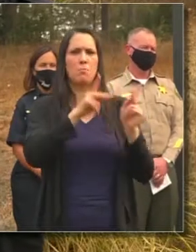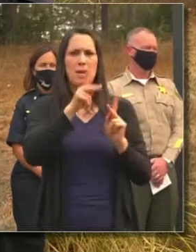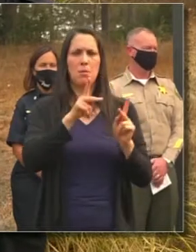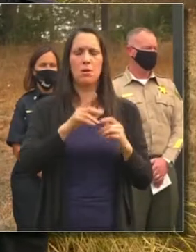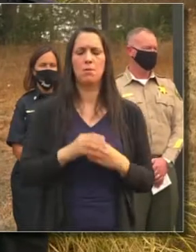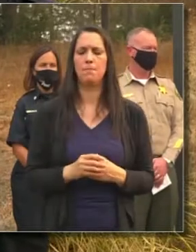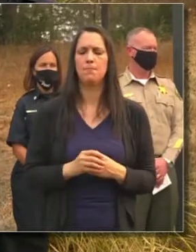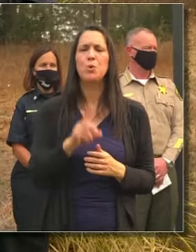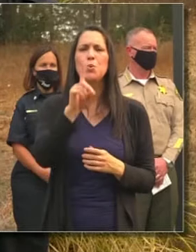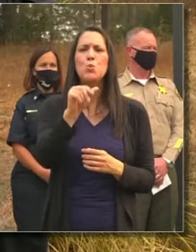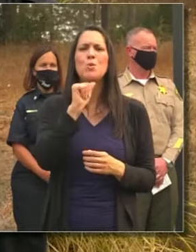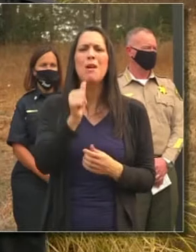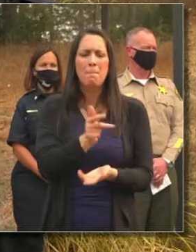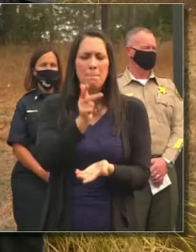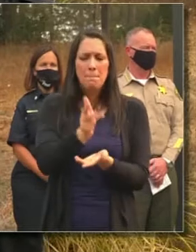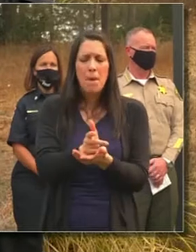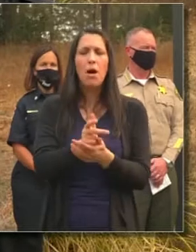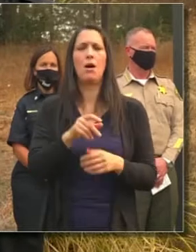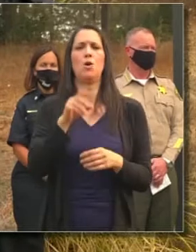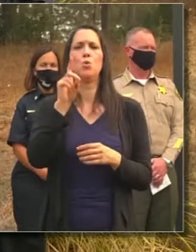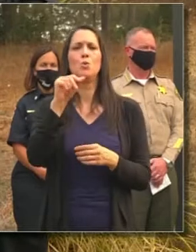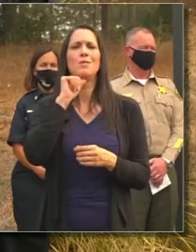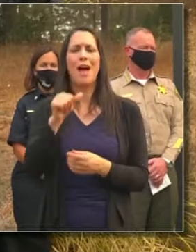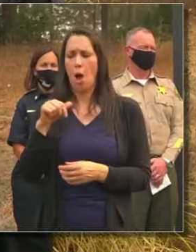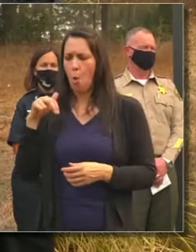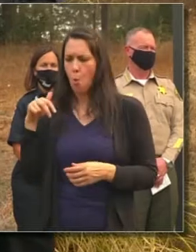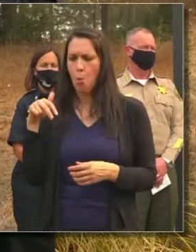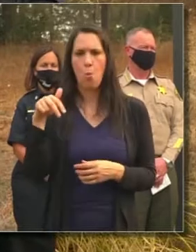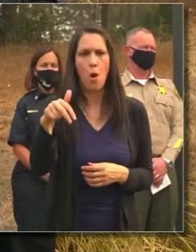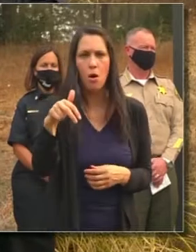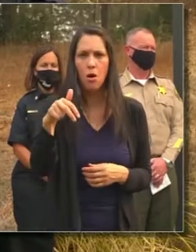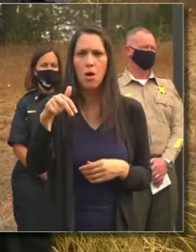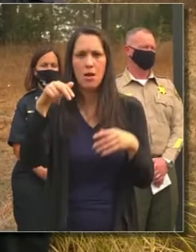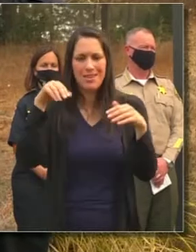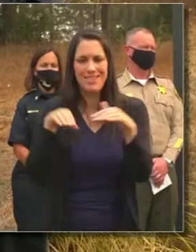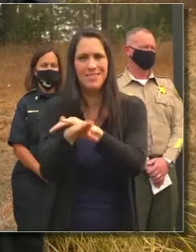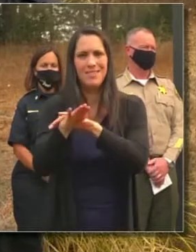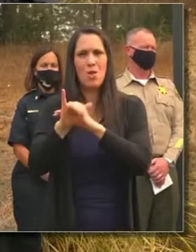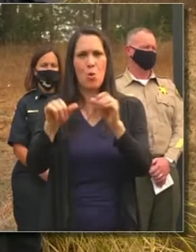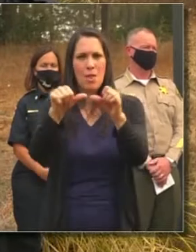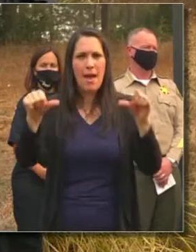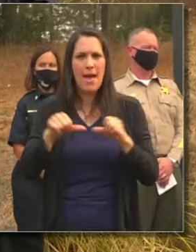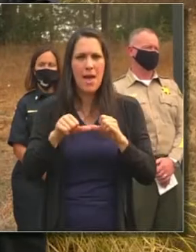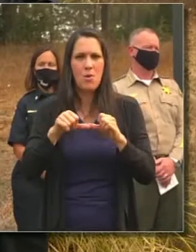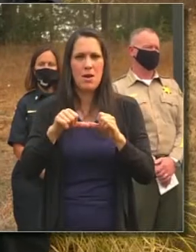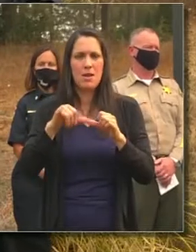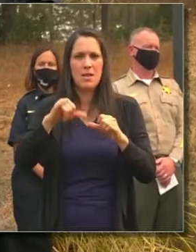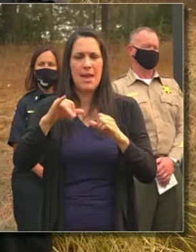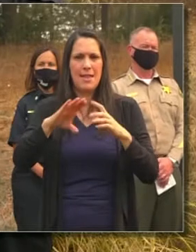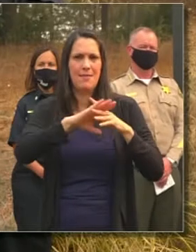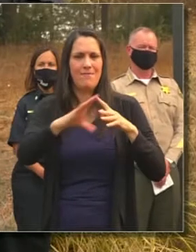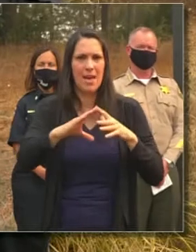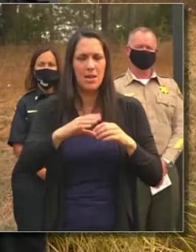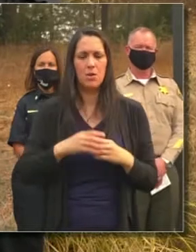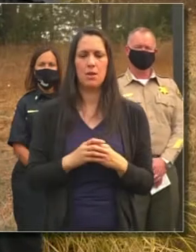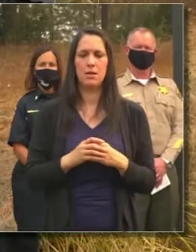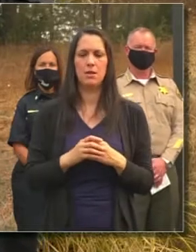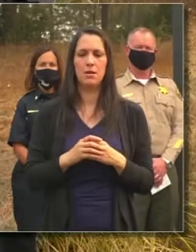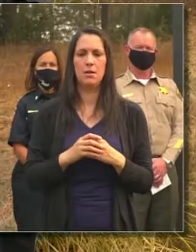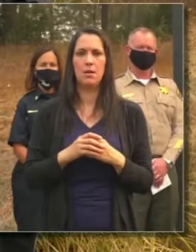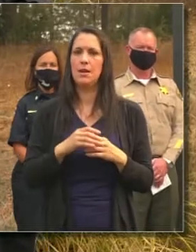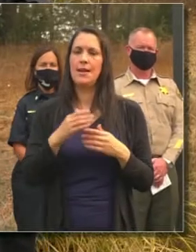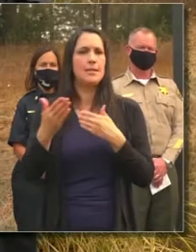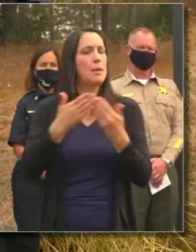también no estacionen ni caminen dentro de estas áreas de evacuación obligada es ilegal estar allí